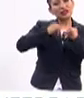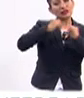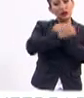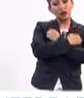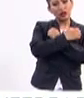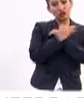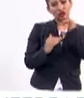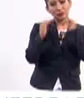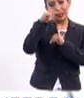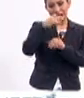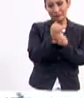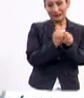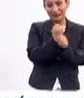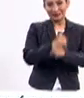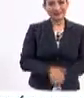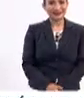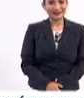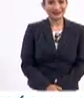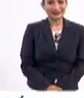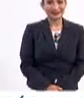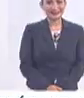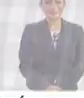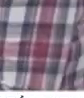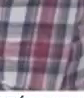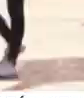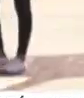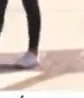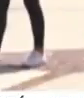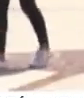de educación superior en nuestro siguiente reportaje.